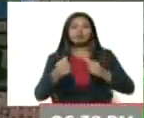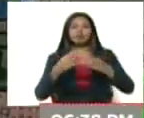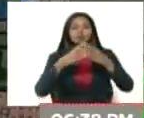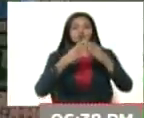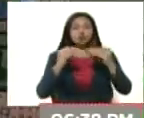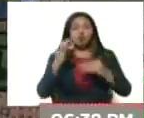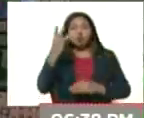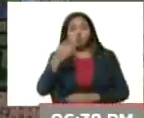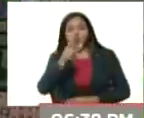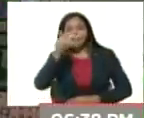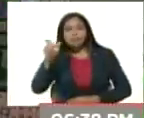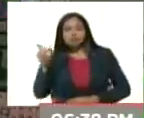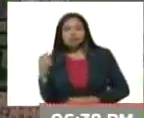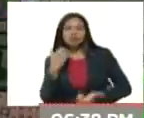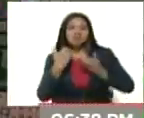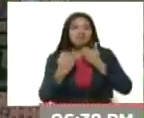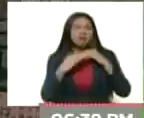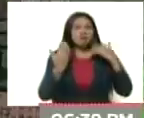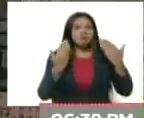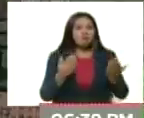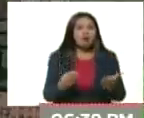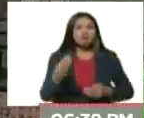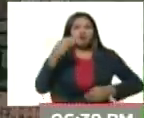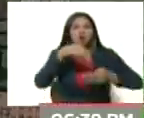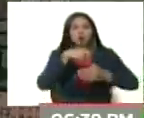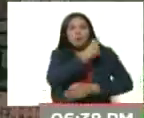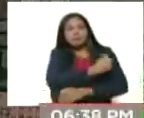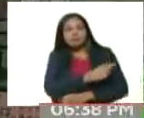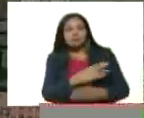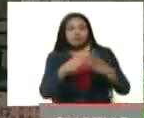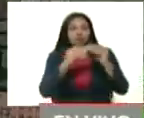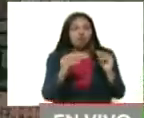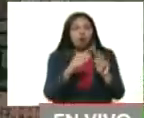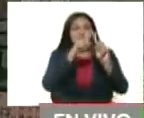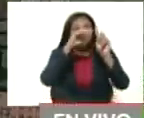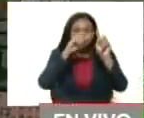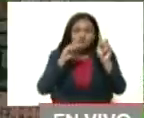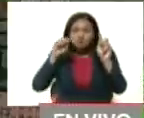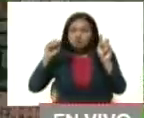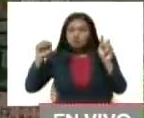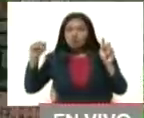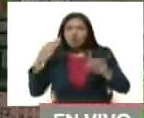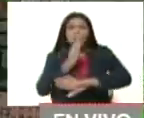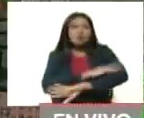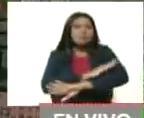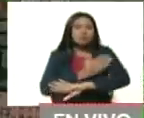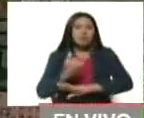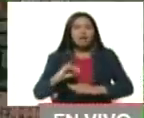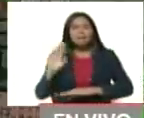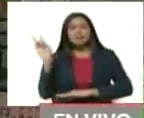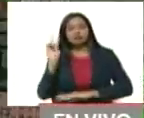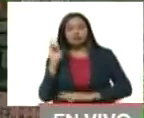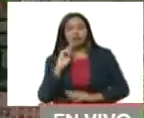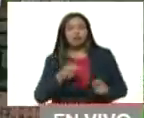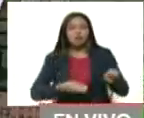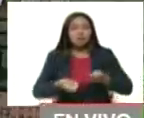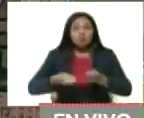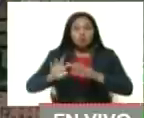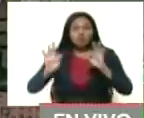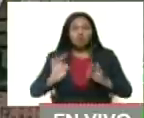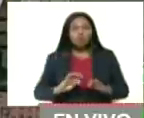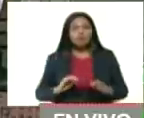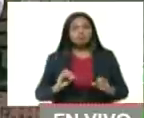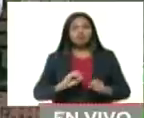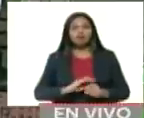las cifras, todos los números, todas las curvas y todas las conductas que toma Venezuela en el manejo de COVID-19